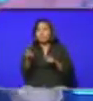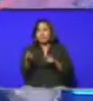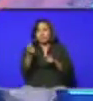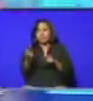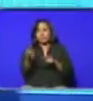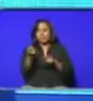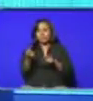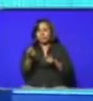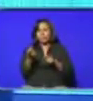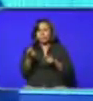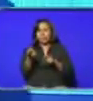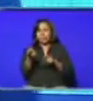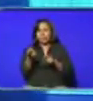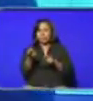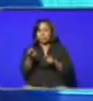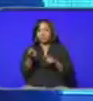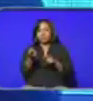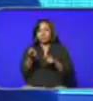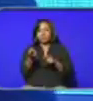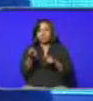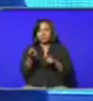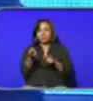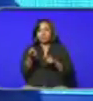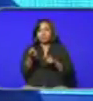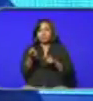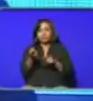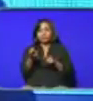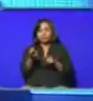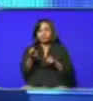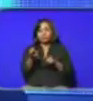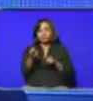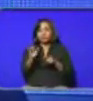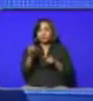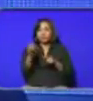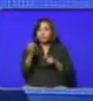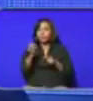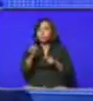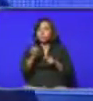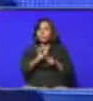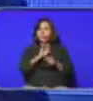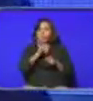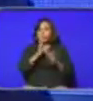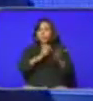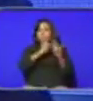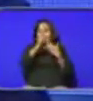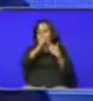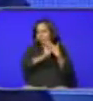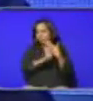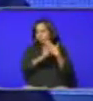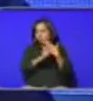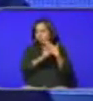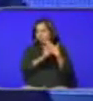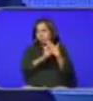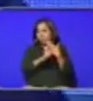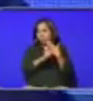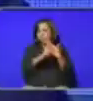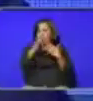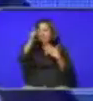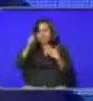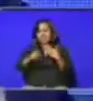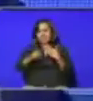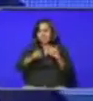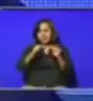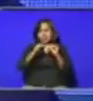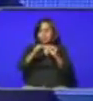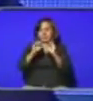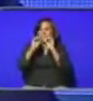gran vacío. Entonces, cuando hablamos del proyecto curricular, nosotros necesitamos gente formada vocacionalmente que